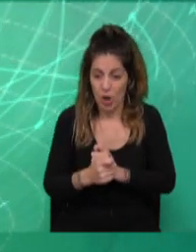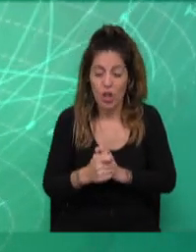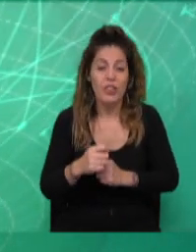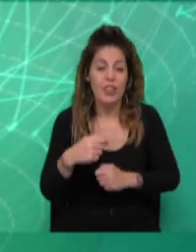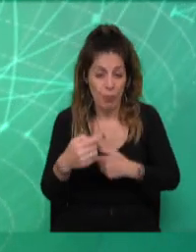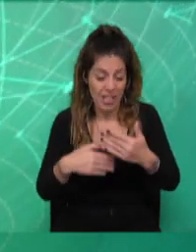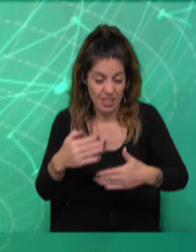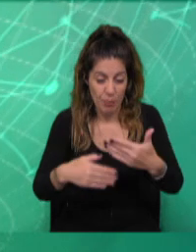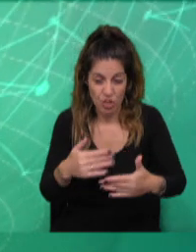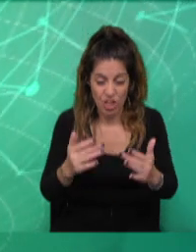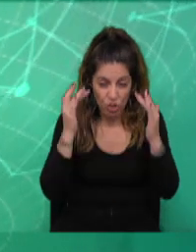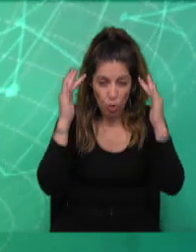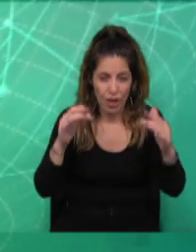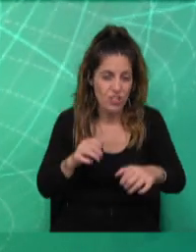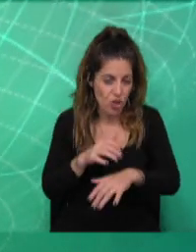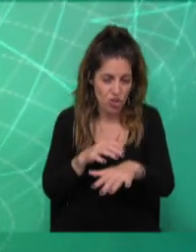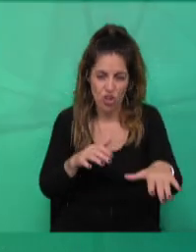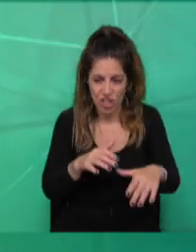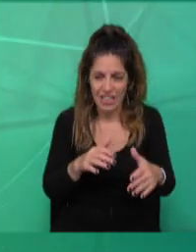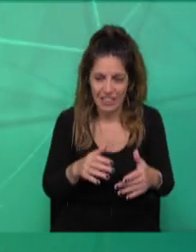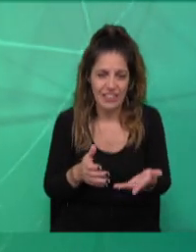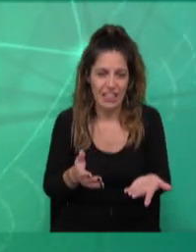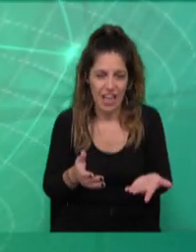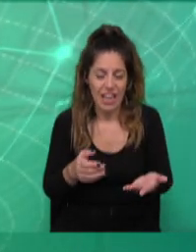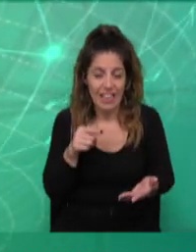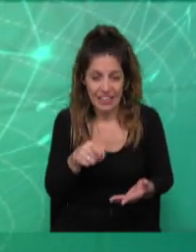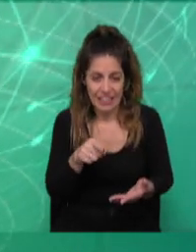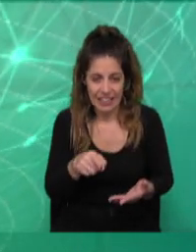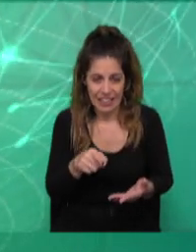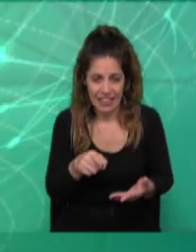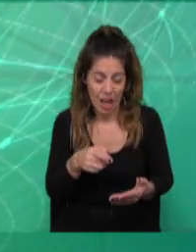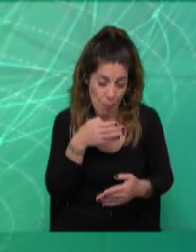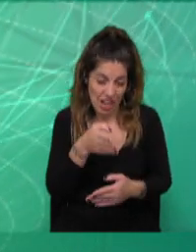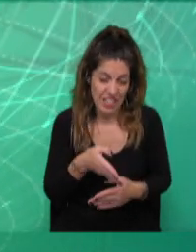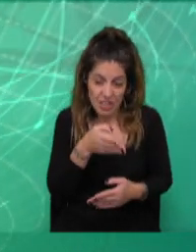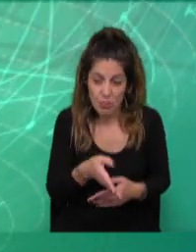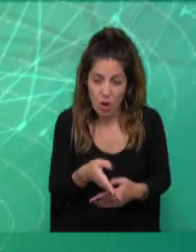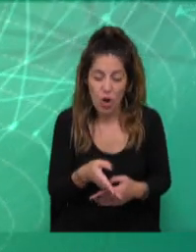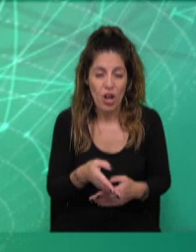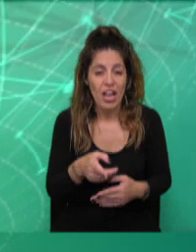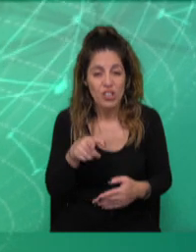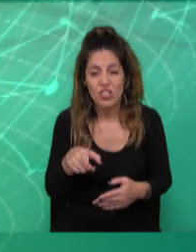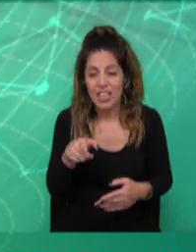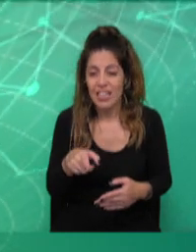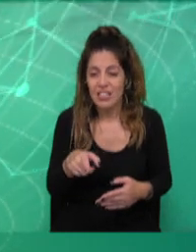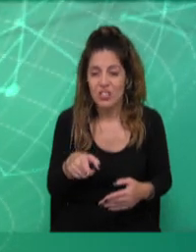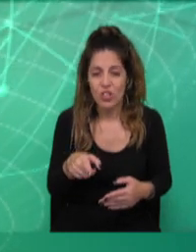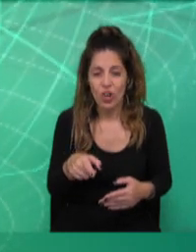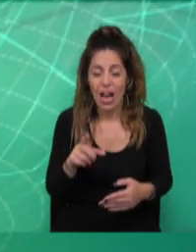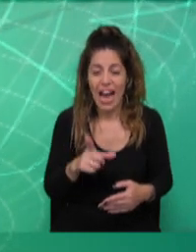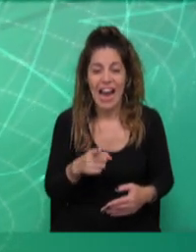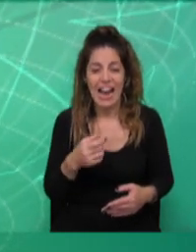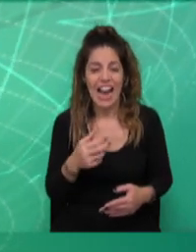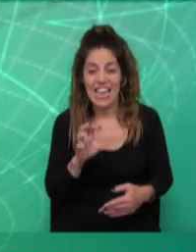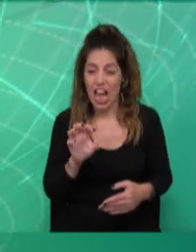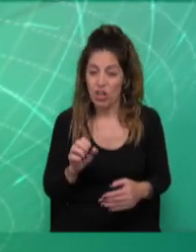proceso de Educación socialista la al eh al al que él fue el que él participó Entonces eso me parece que que a Galeano creo que